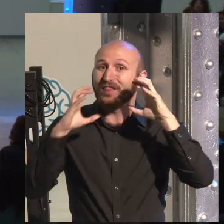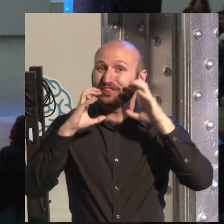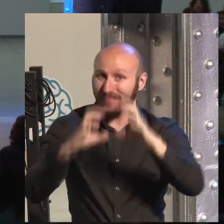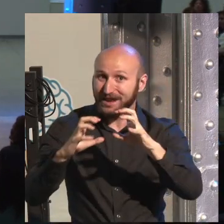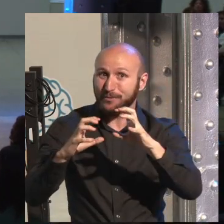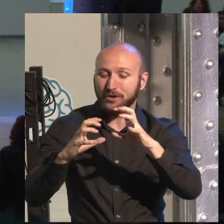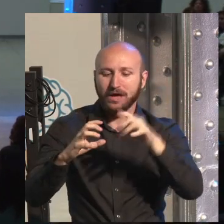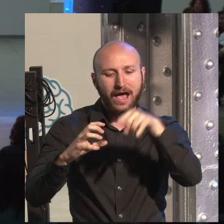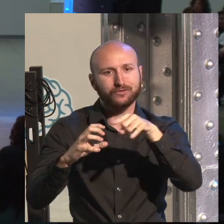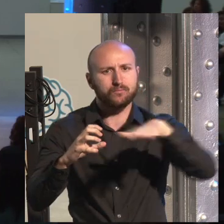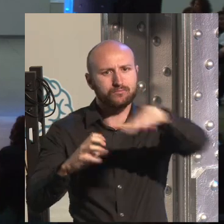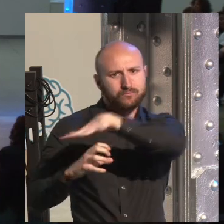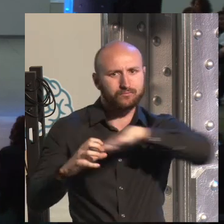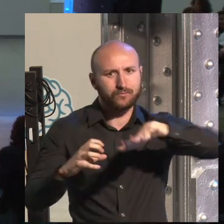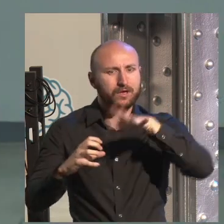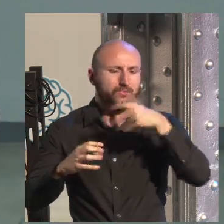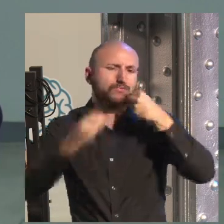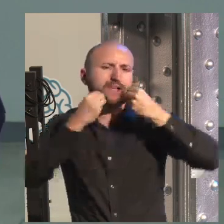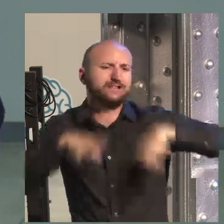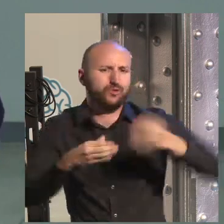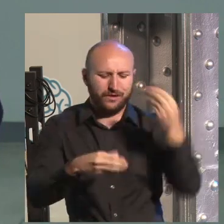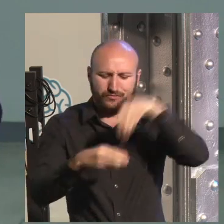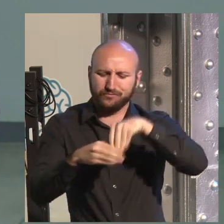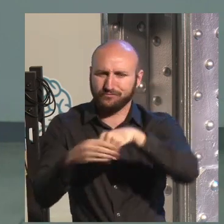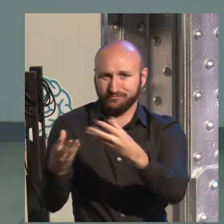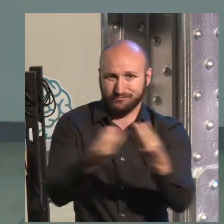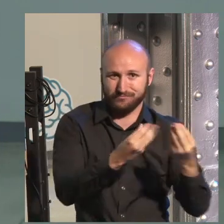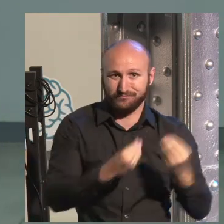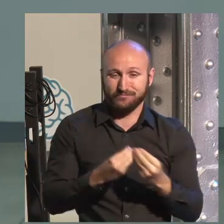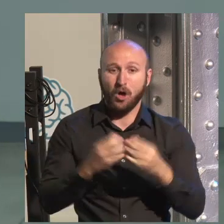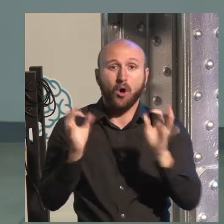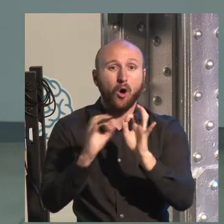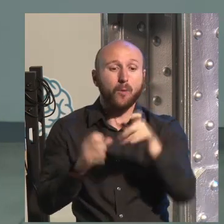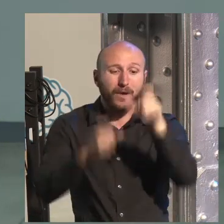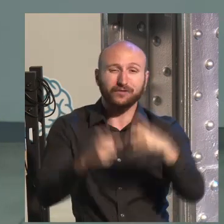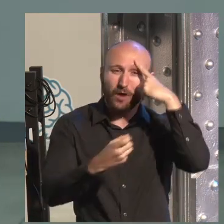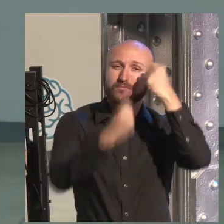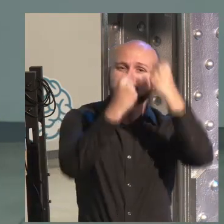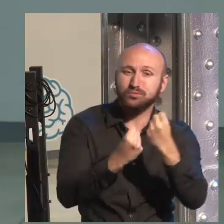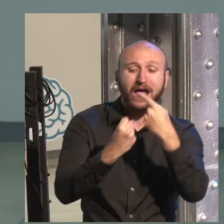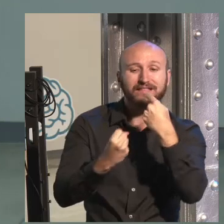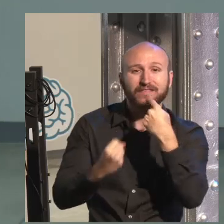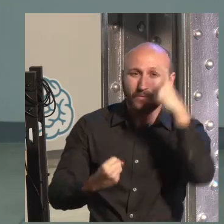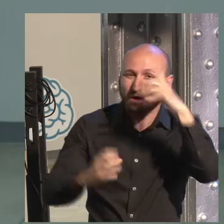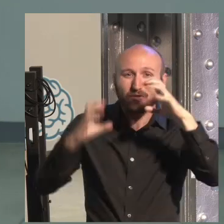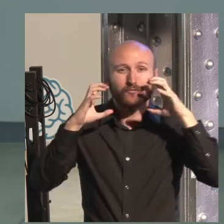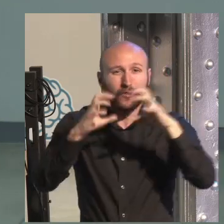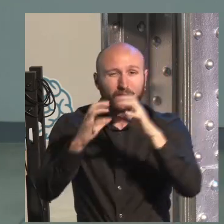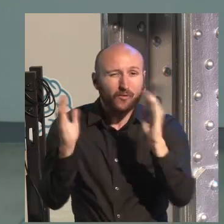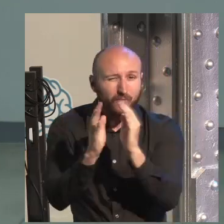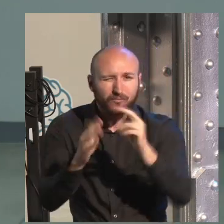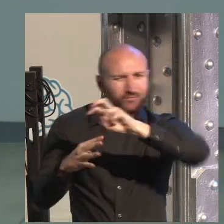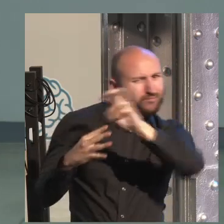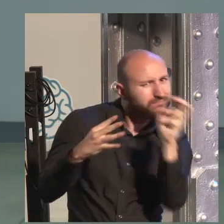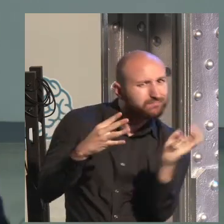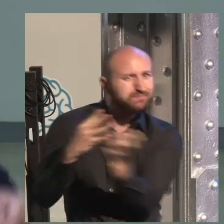cerebro es un órgano que consume historias, básicamente, o como dicen los que saben de esto, es un órgano mitopoyético. Me